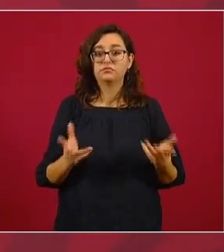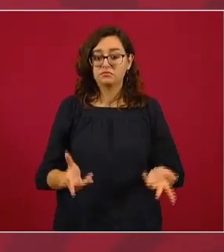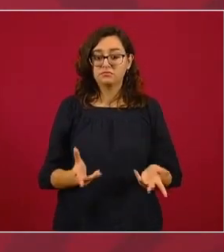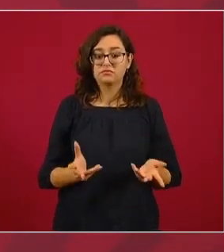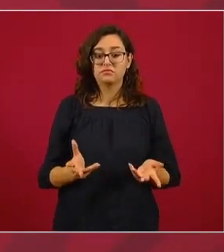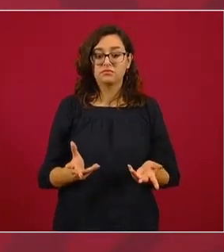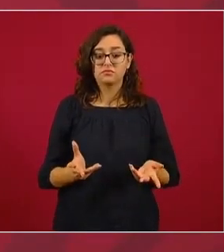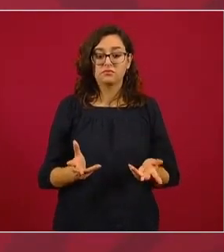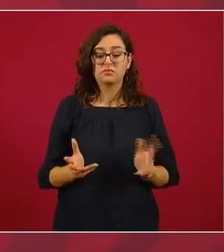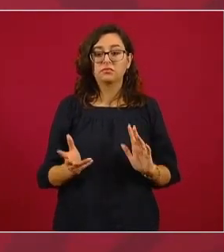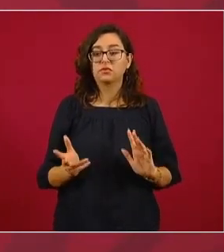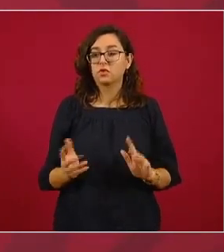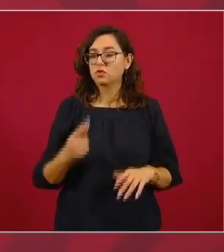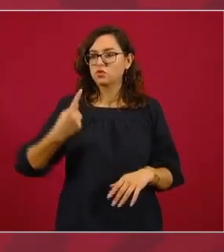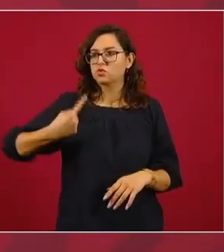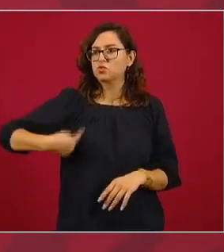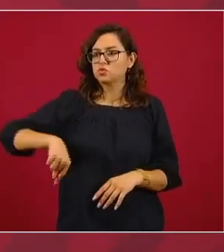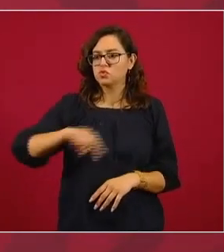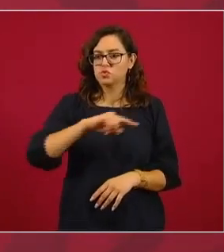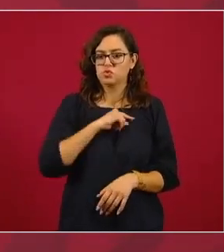Actuamos antes que otros,